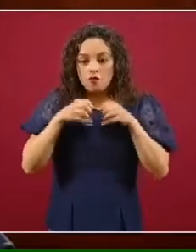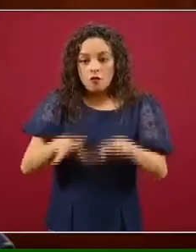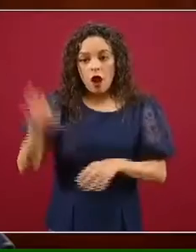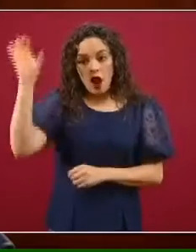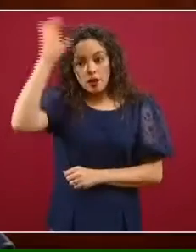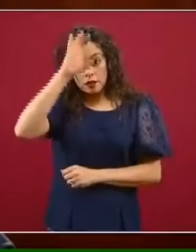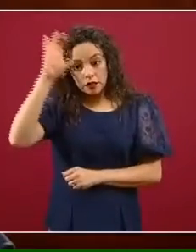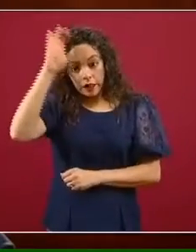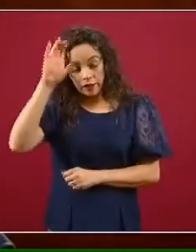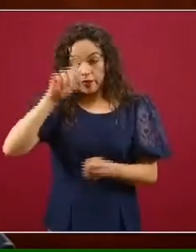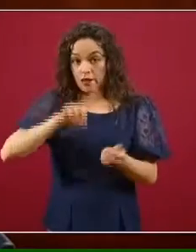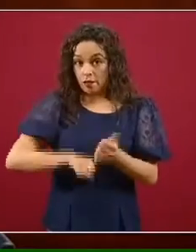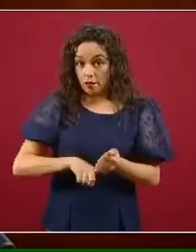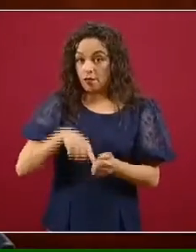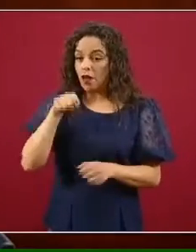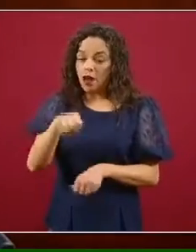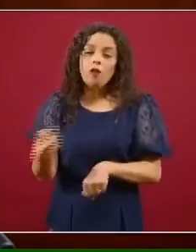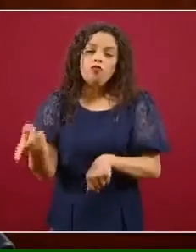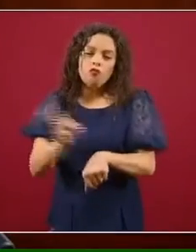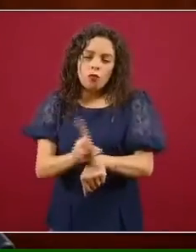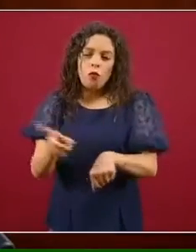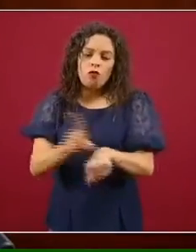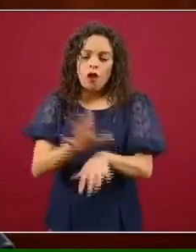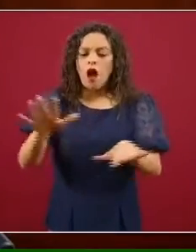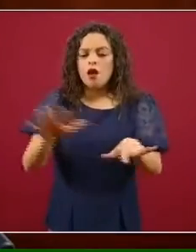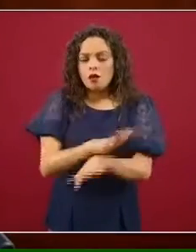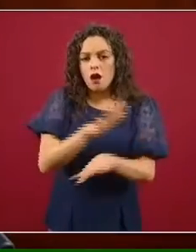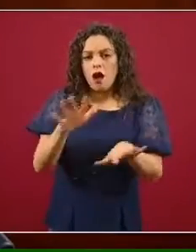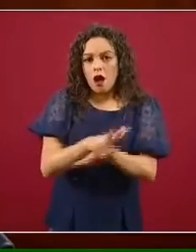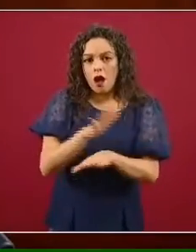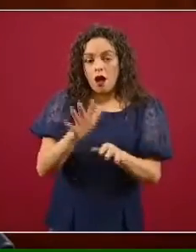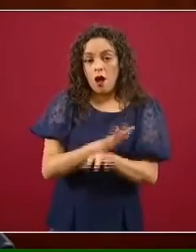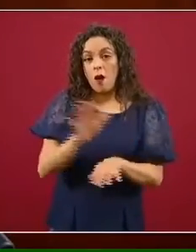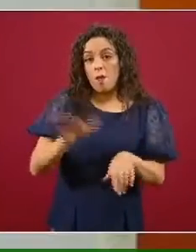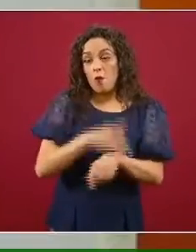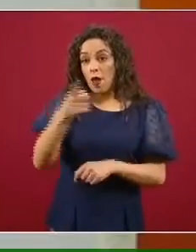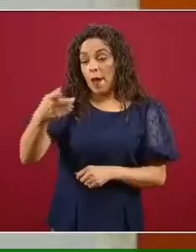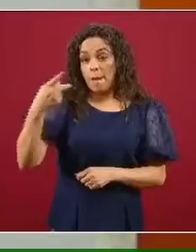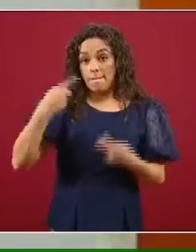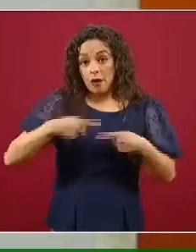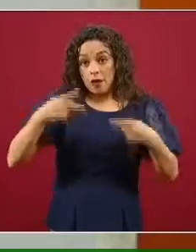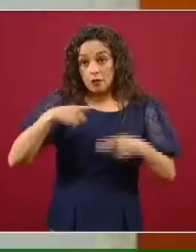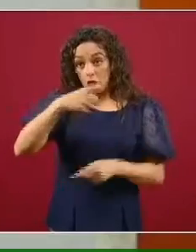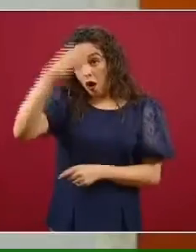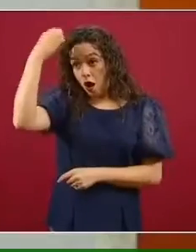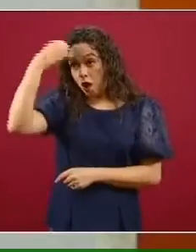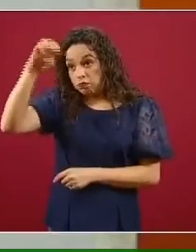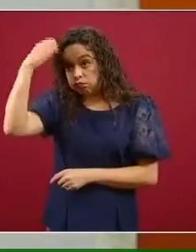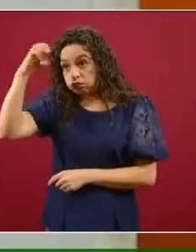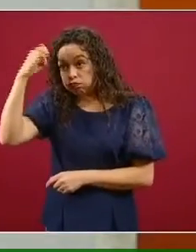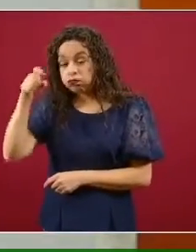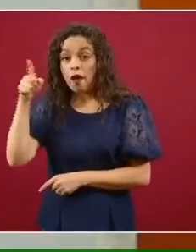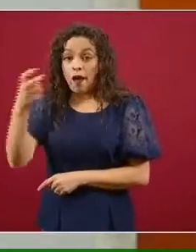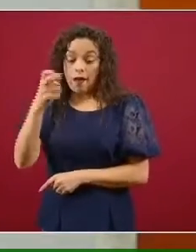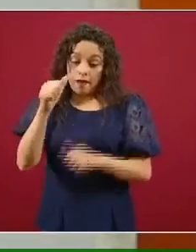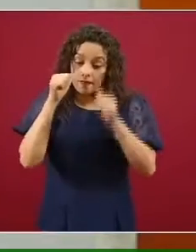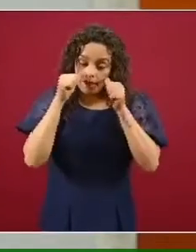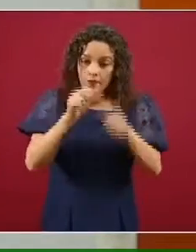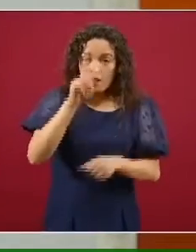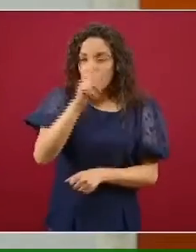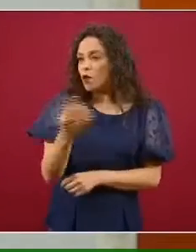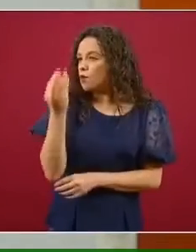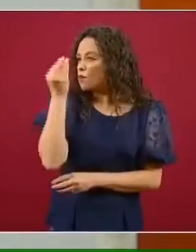y que existe toda una serie de grupos de expertos a los cuales les agradecemos por su dedicación, por esta parte